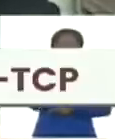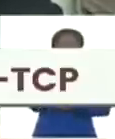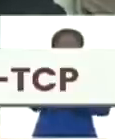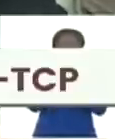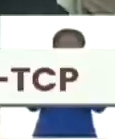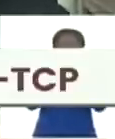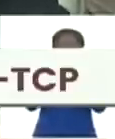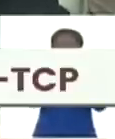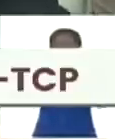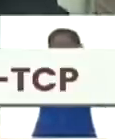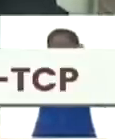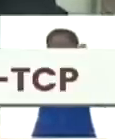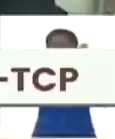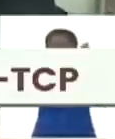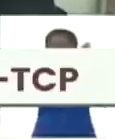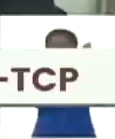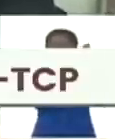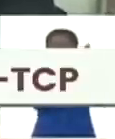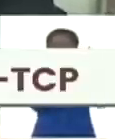y escuche.